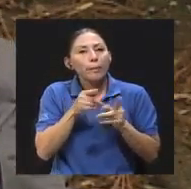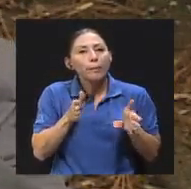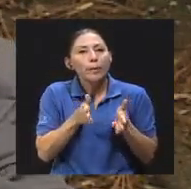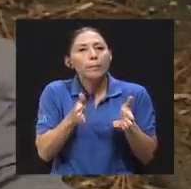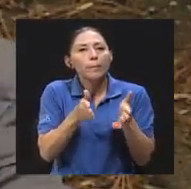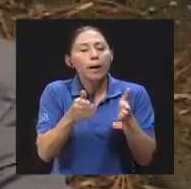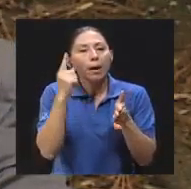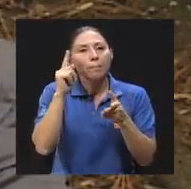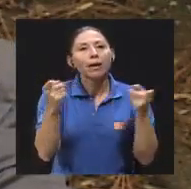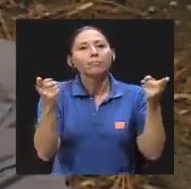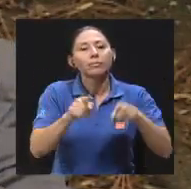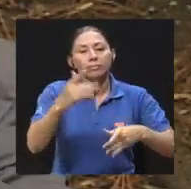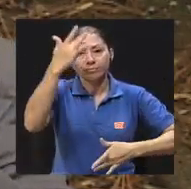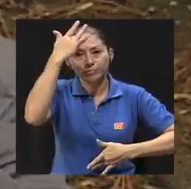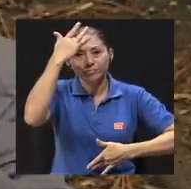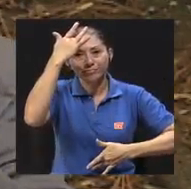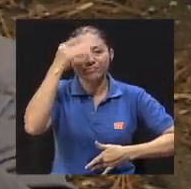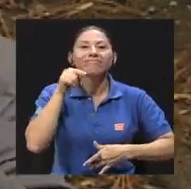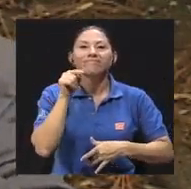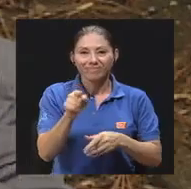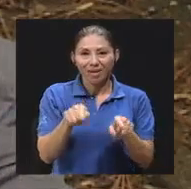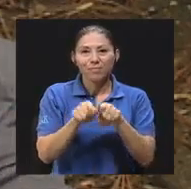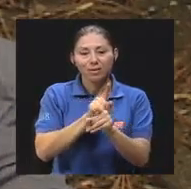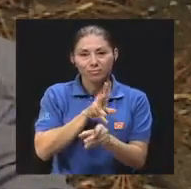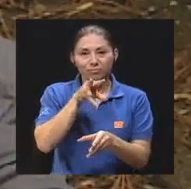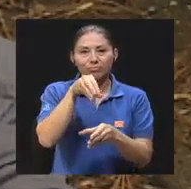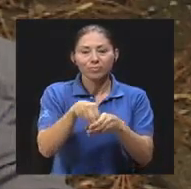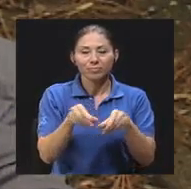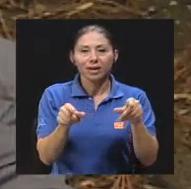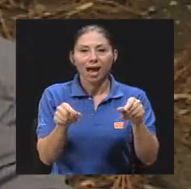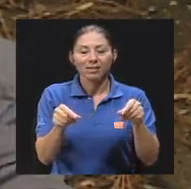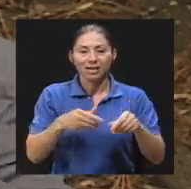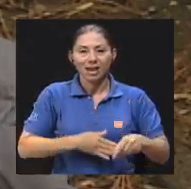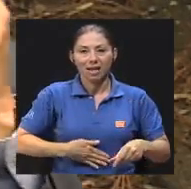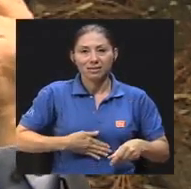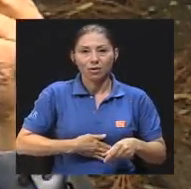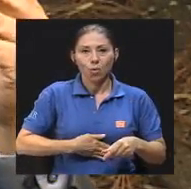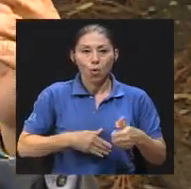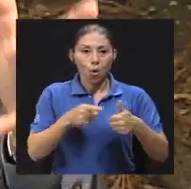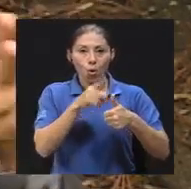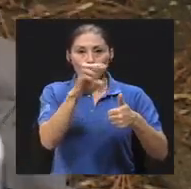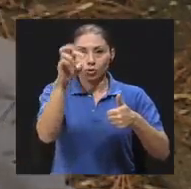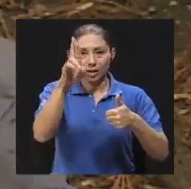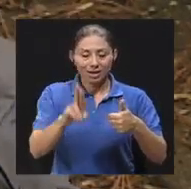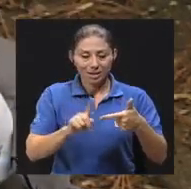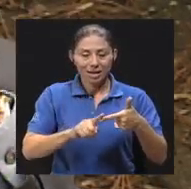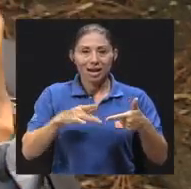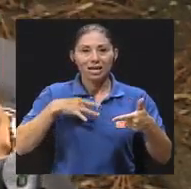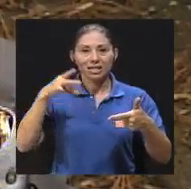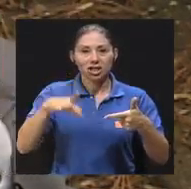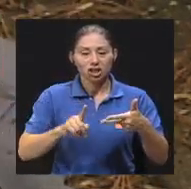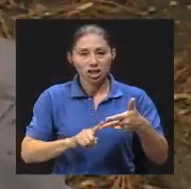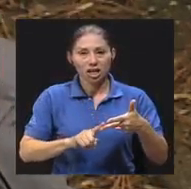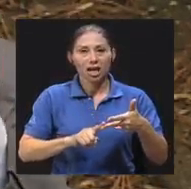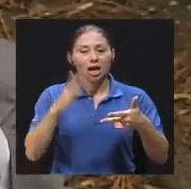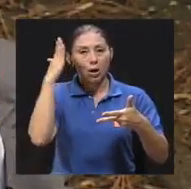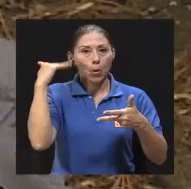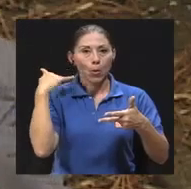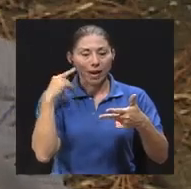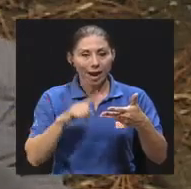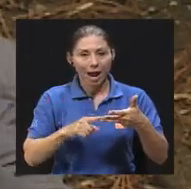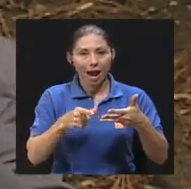entre ellos el cáncer gástrico. Entonces, Costa Rica es un país junto con Chile, junto con Japón, junto con